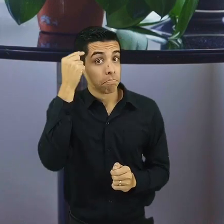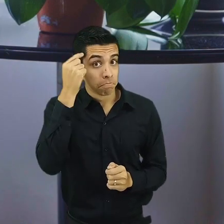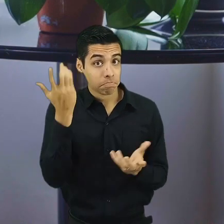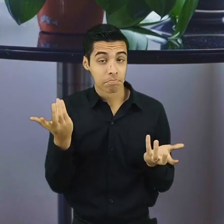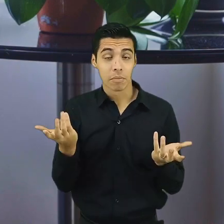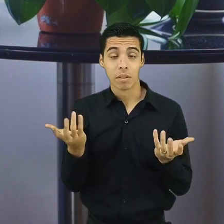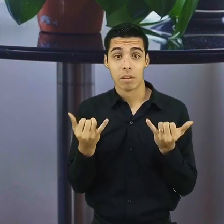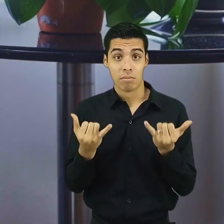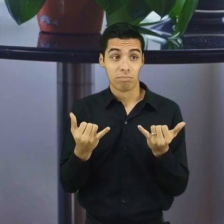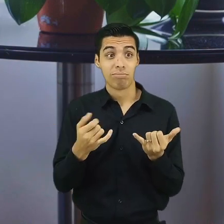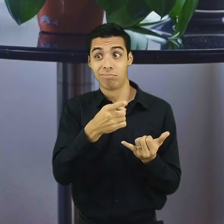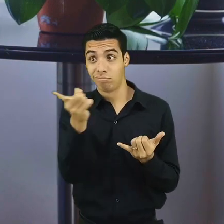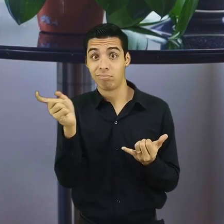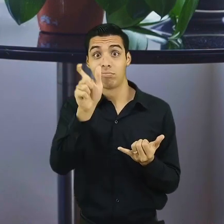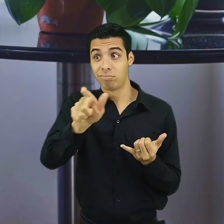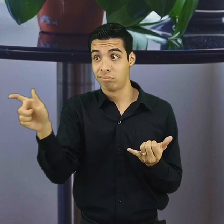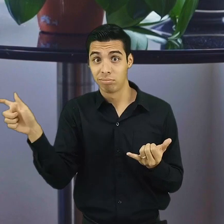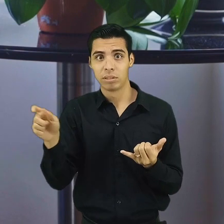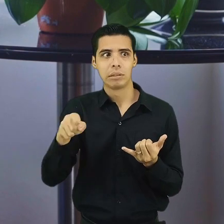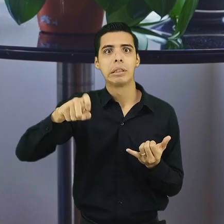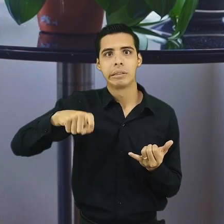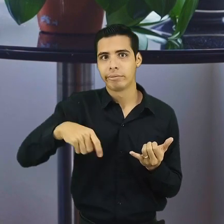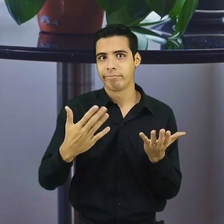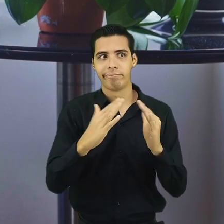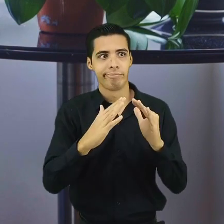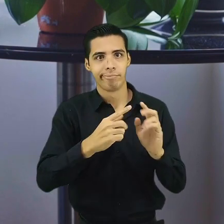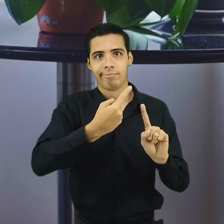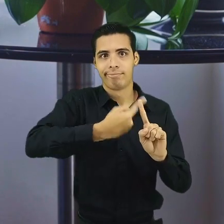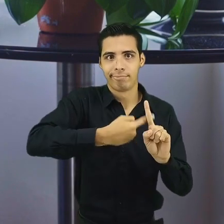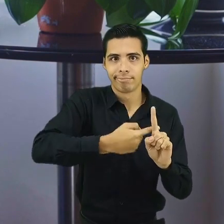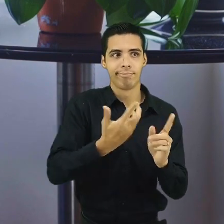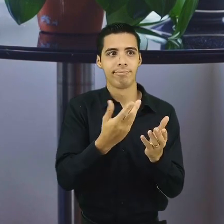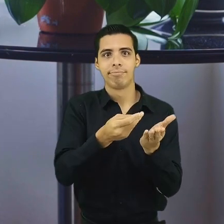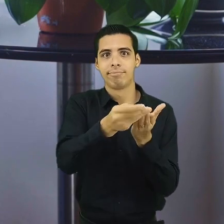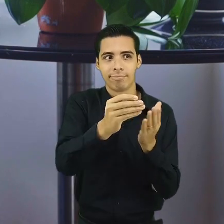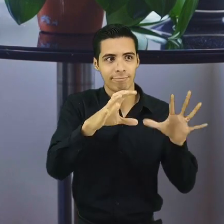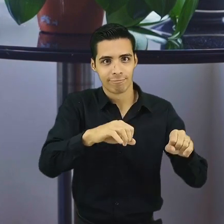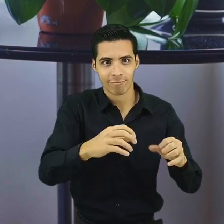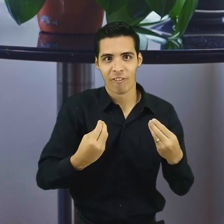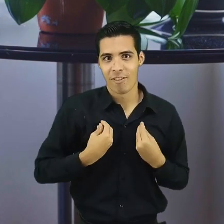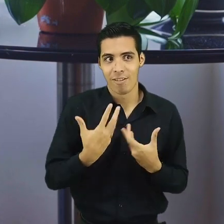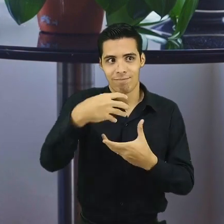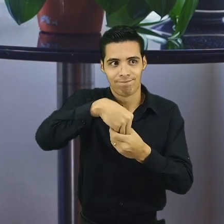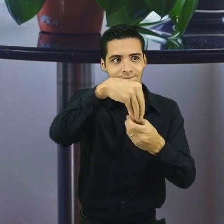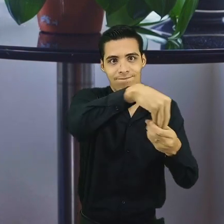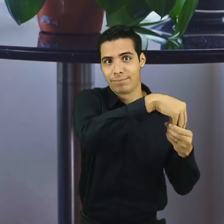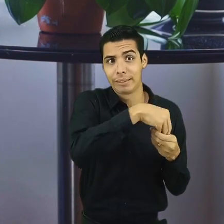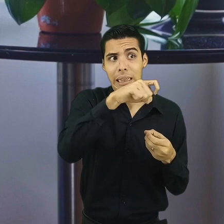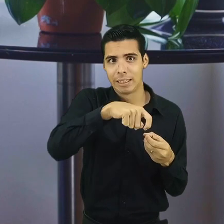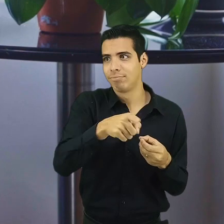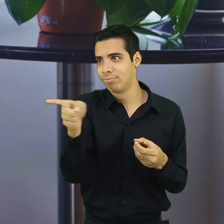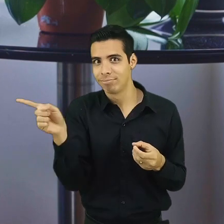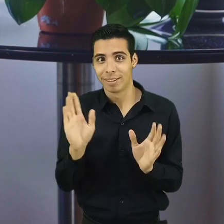Además, hay que tener en cuenta que es una necesidad que siempre está vigente, es decir, las personas siempre necesitan un lugar donde vivir. Aunque, como